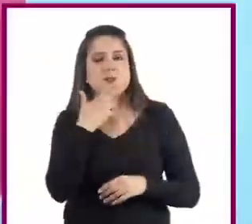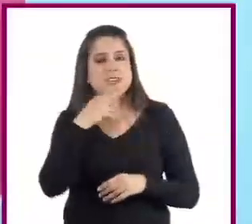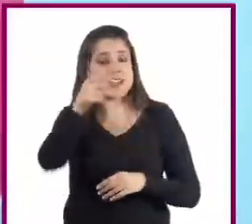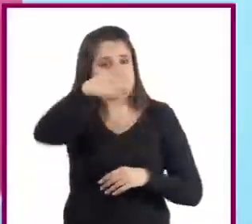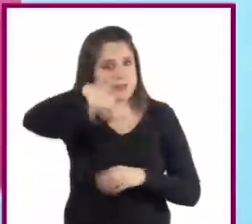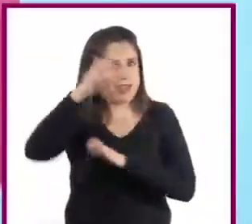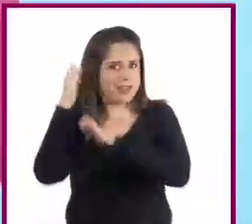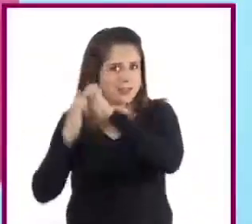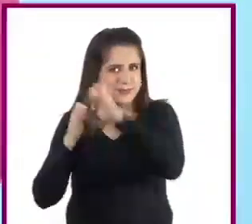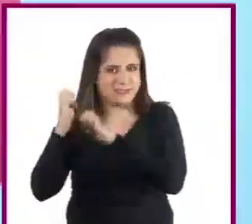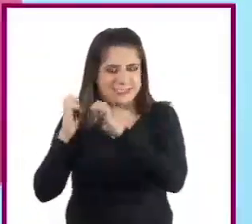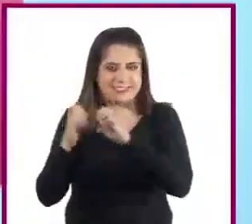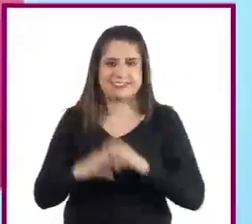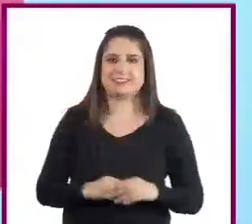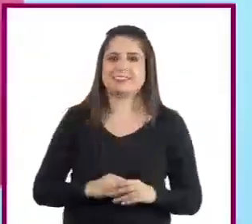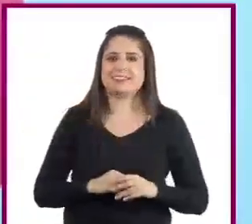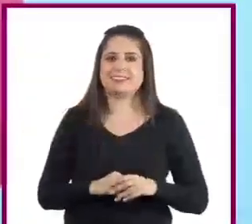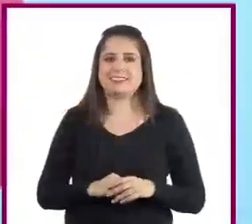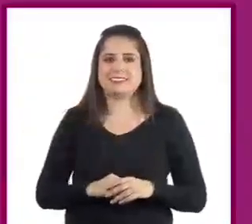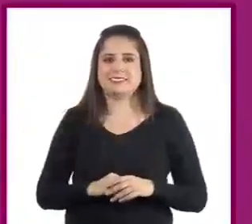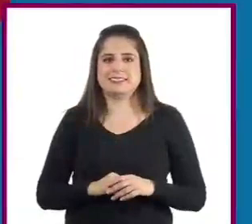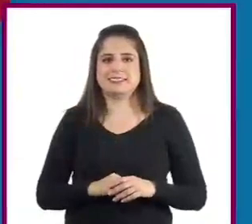sus exposiciones.